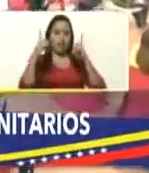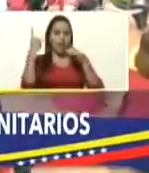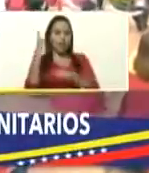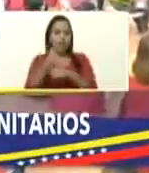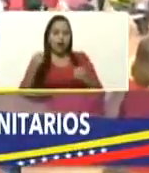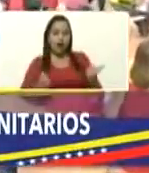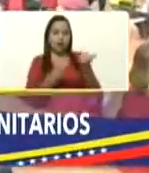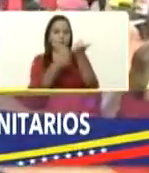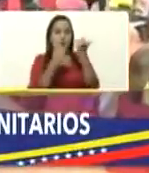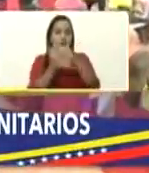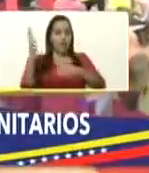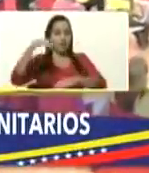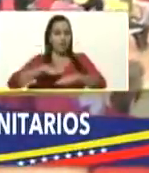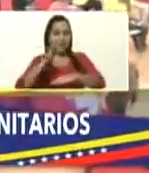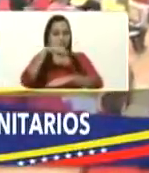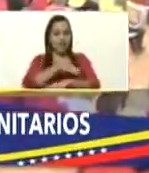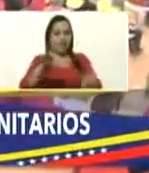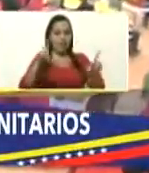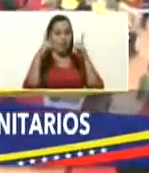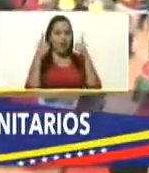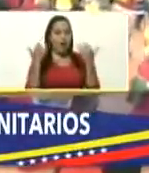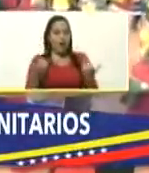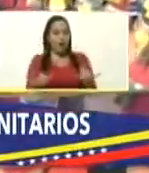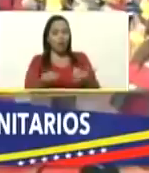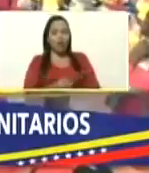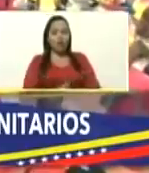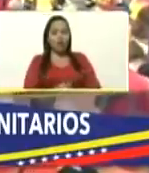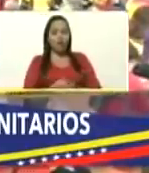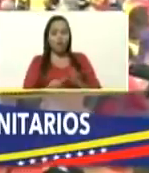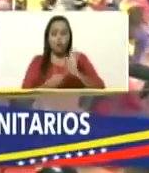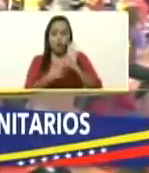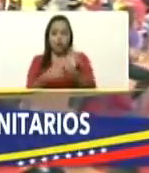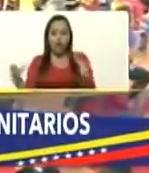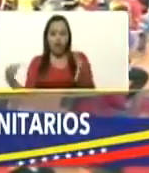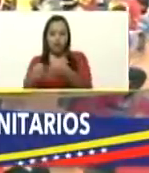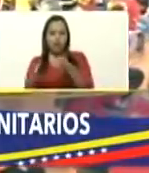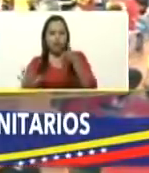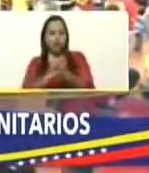Guaira, que vienen a dar la cara ahora en la Liga Mayor.